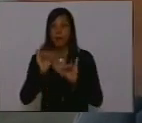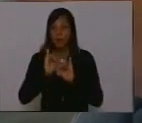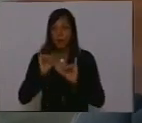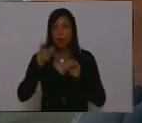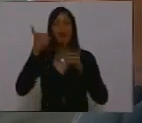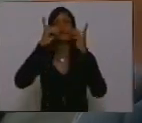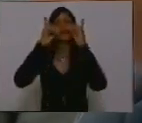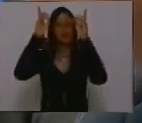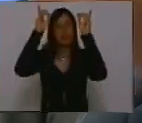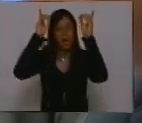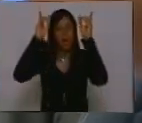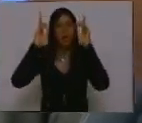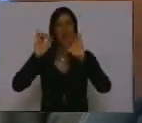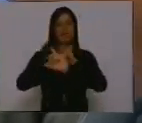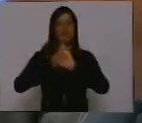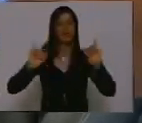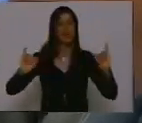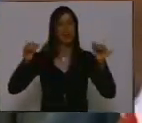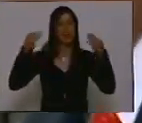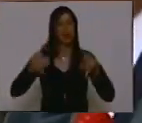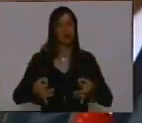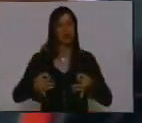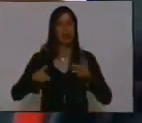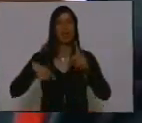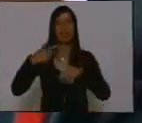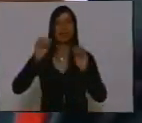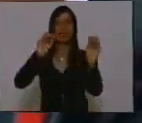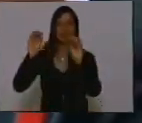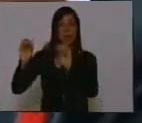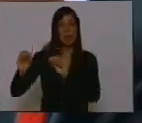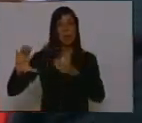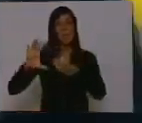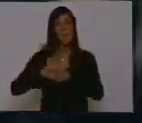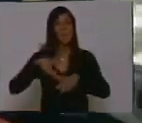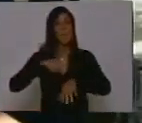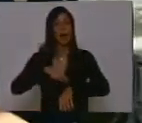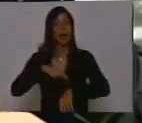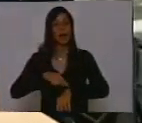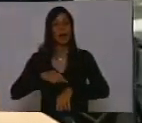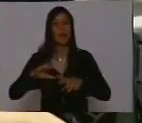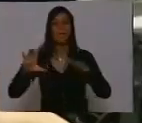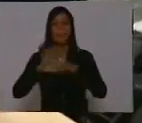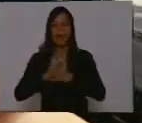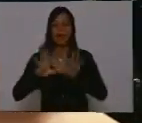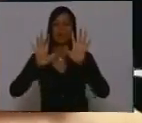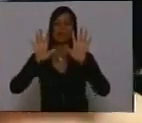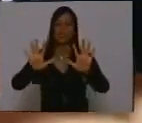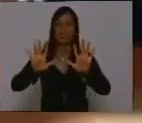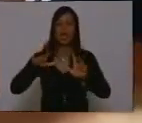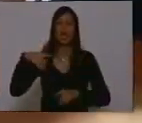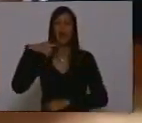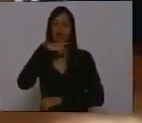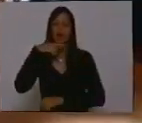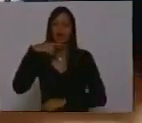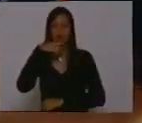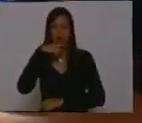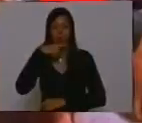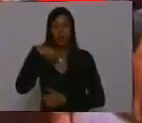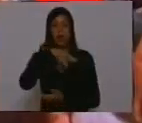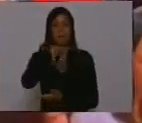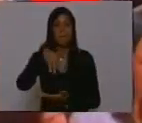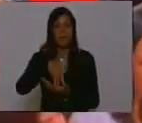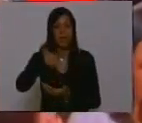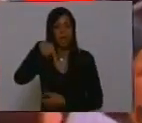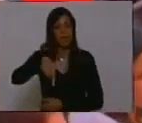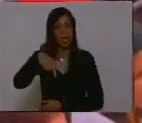levantó la sesión y convocó la sesión ordinaria para el martes 10 de octubre en el estado